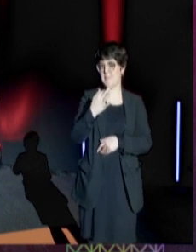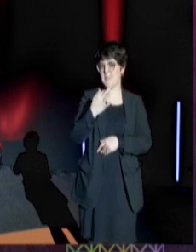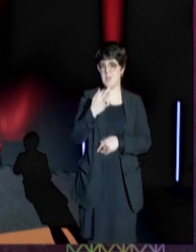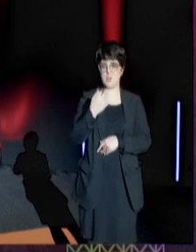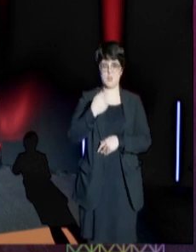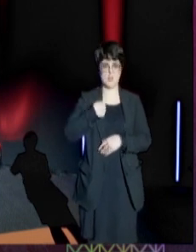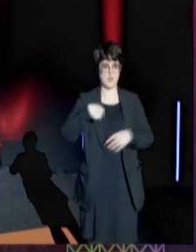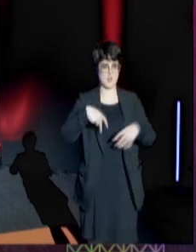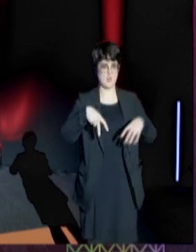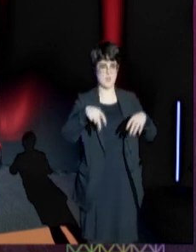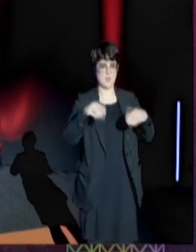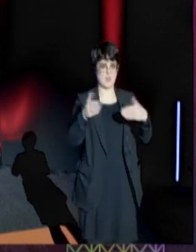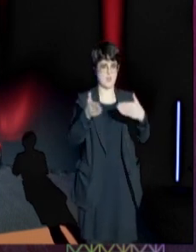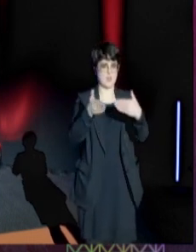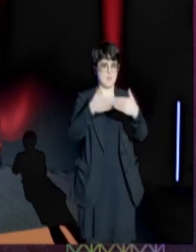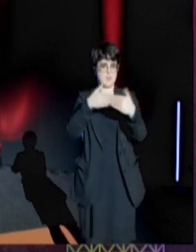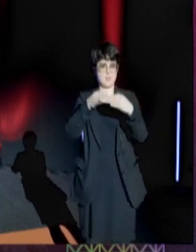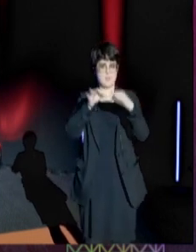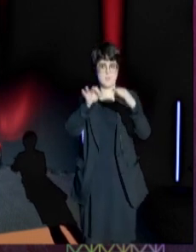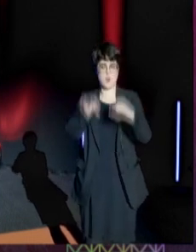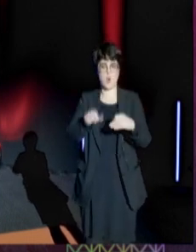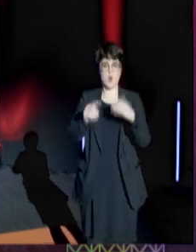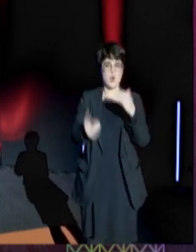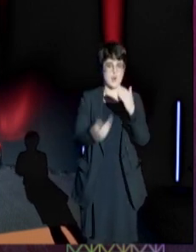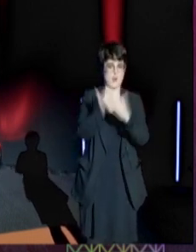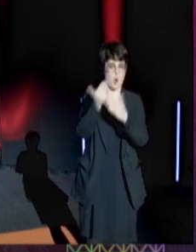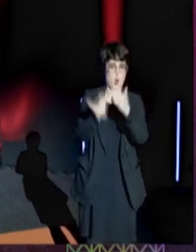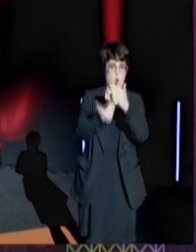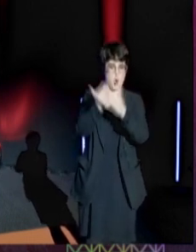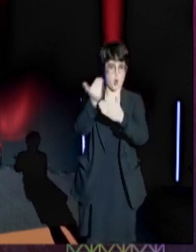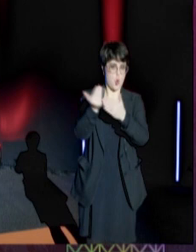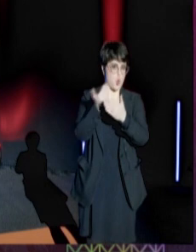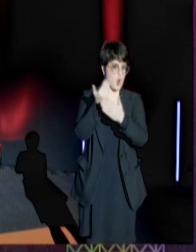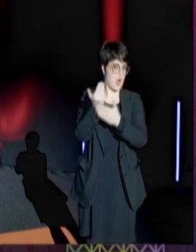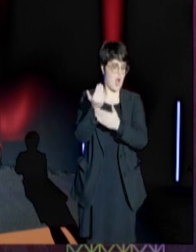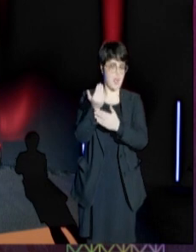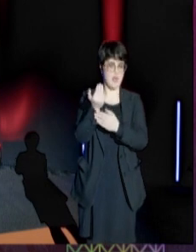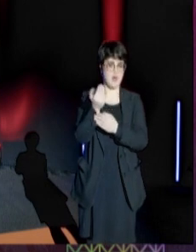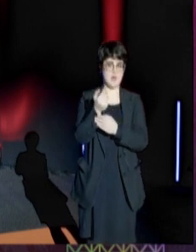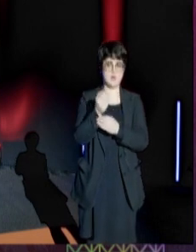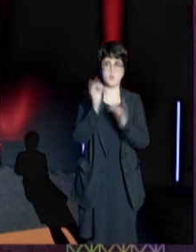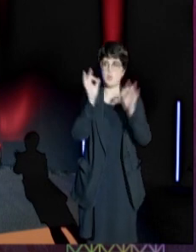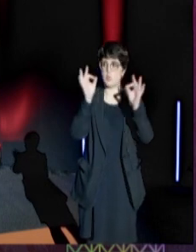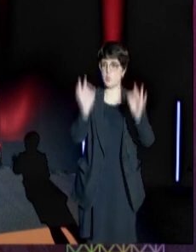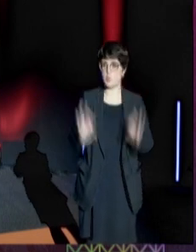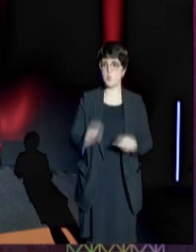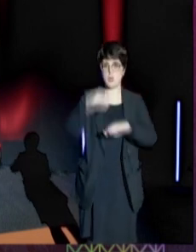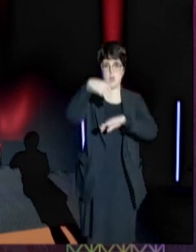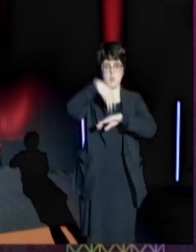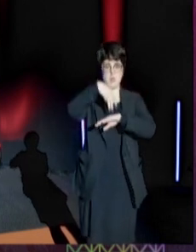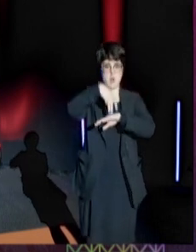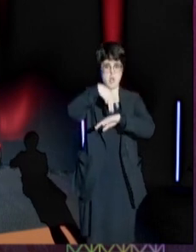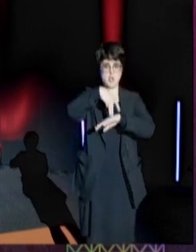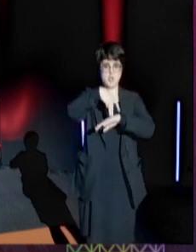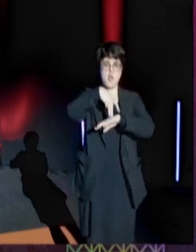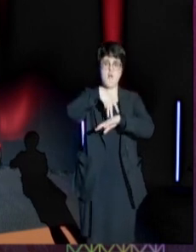terminar clausurar estas jornadas Que tan oportunamente Microsoft